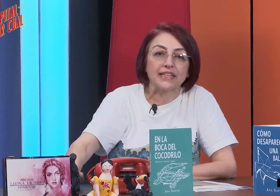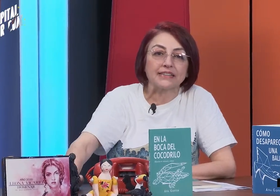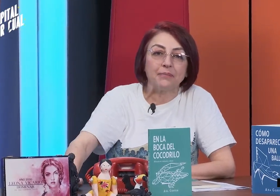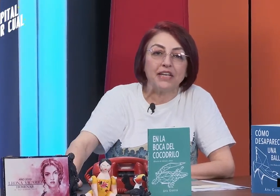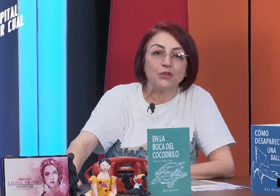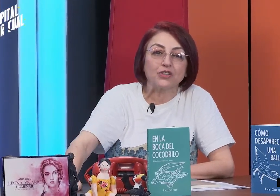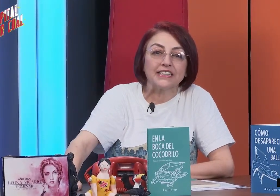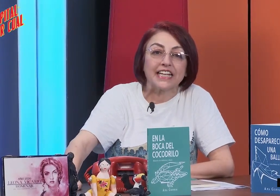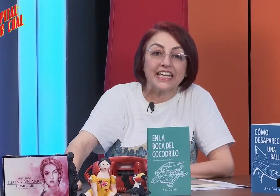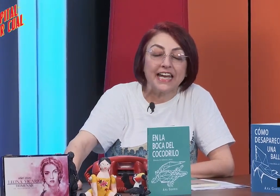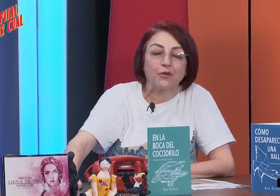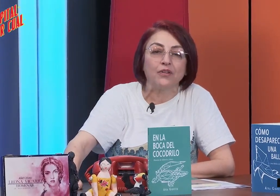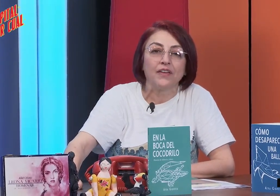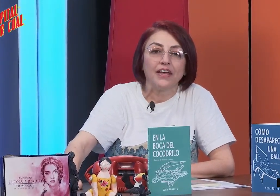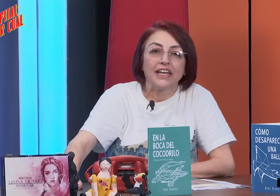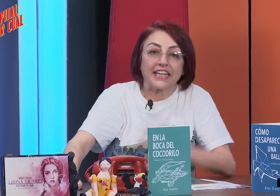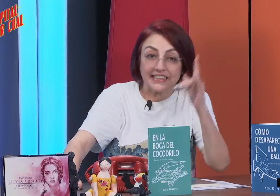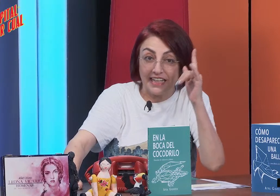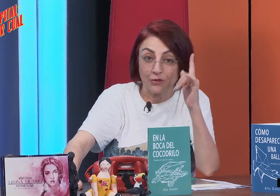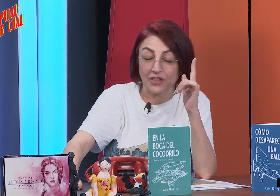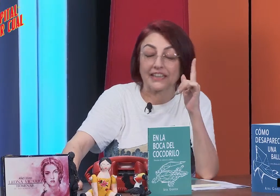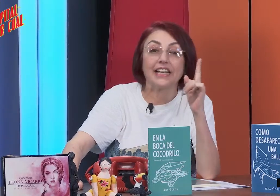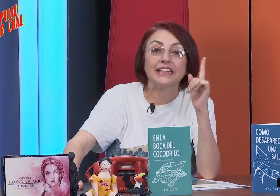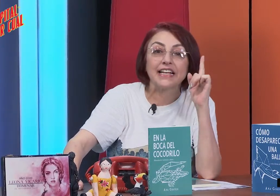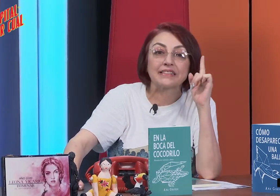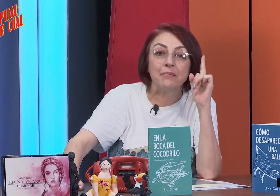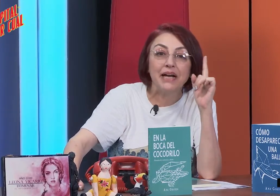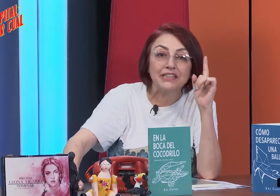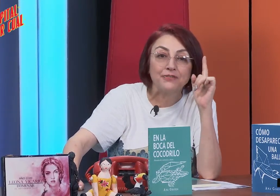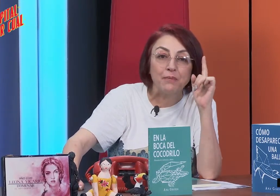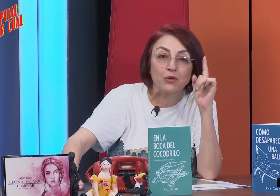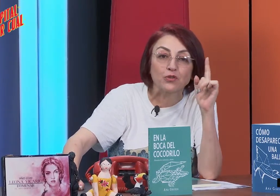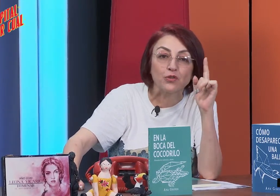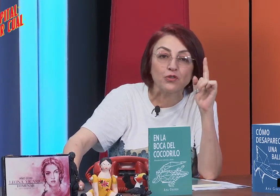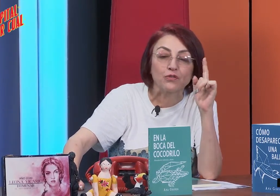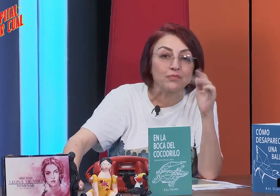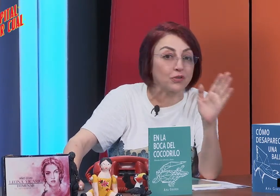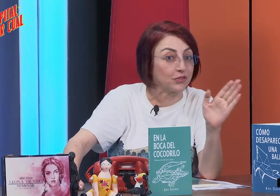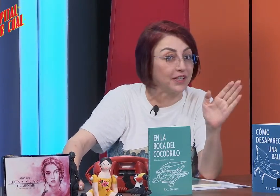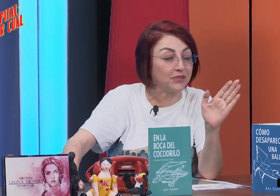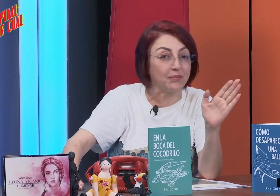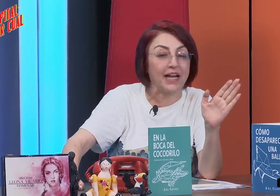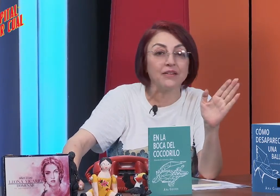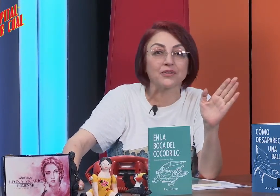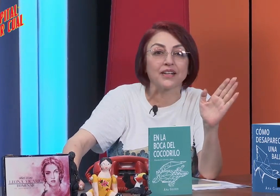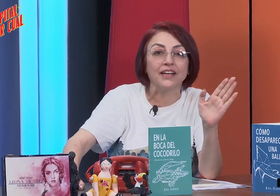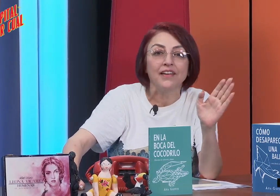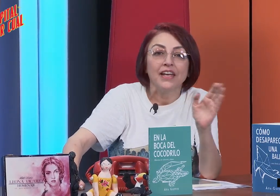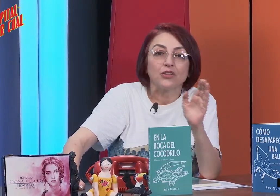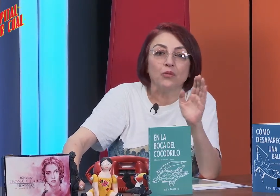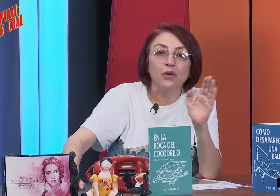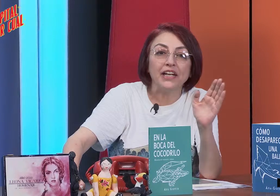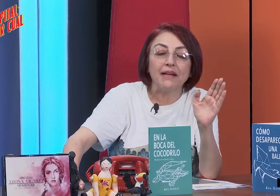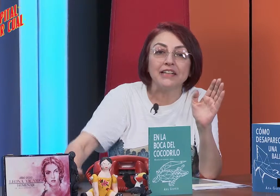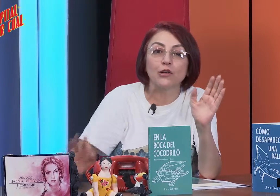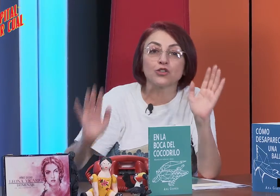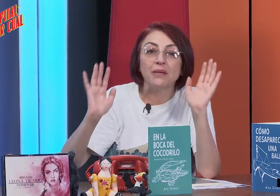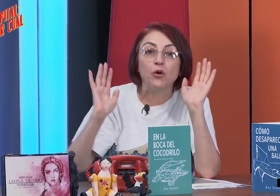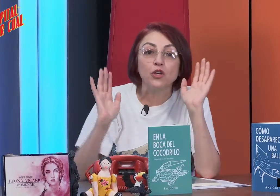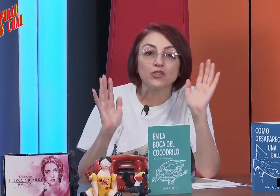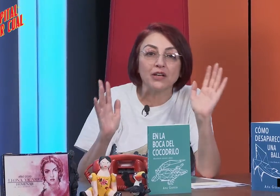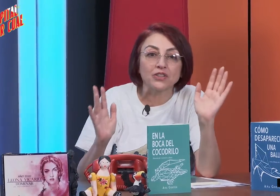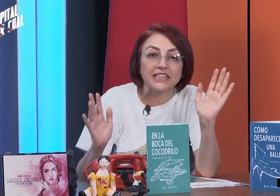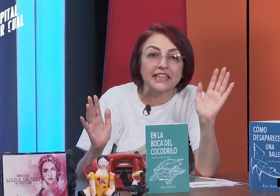grandes proezas, también nos enseñaron que hasta los atletas más famosos son seres humanos. Son vulnerables,